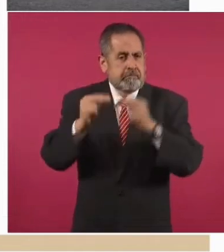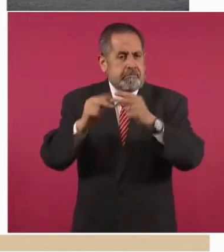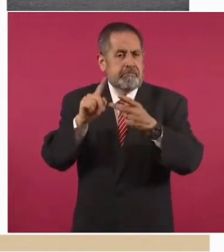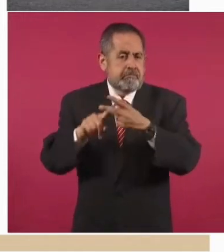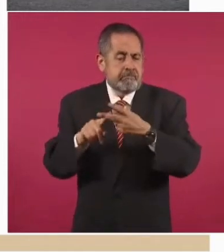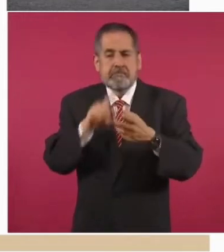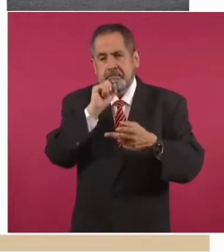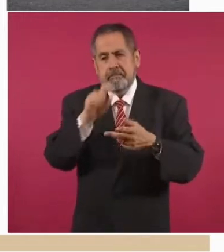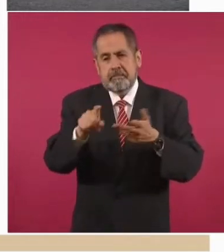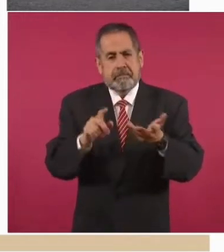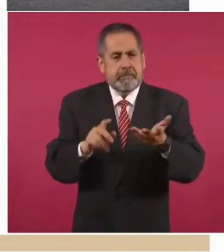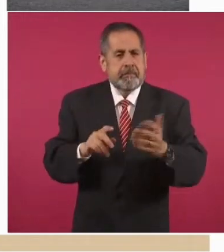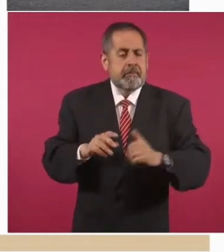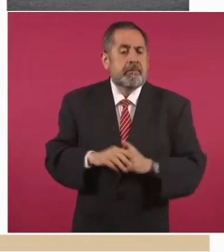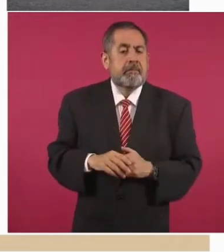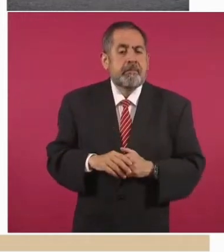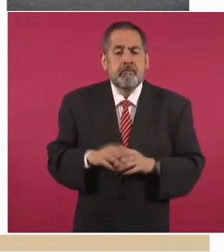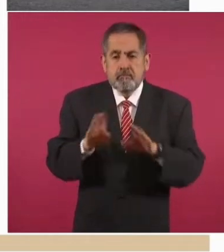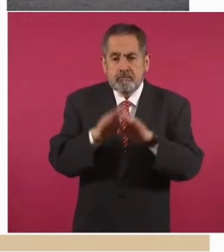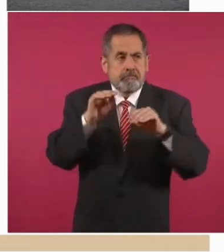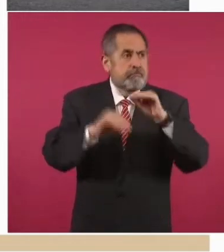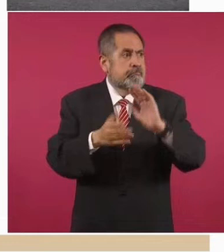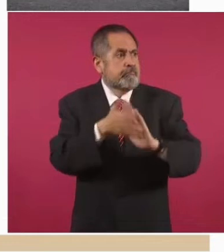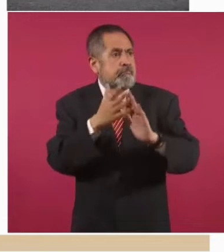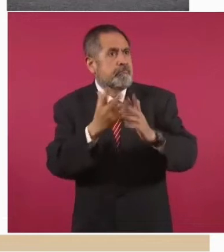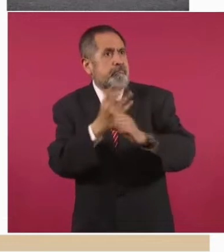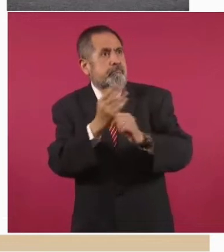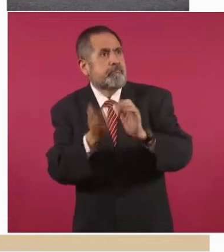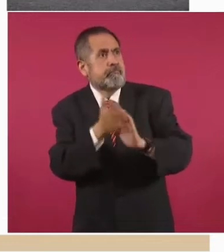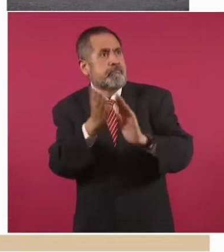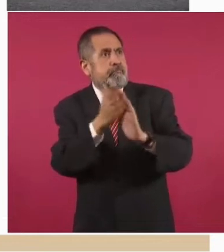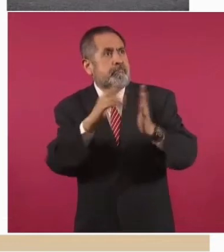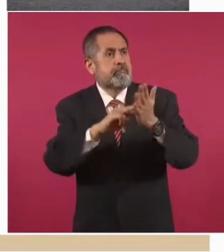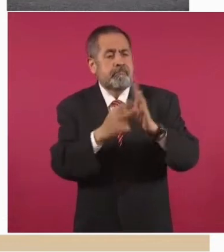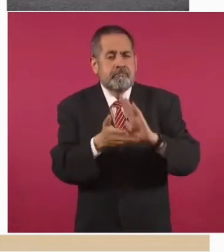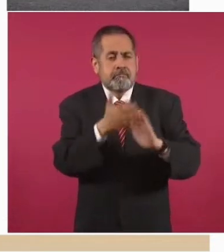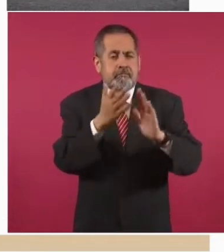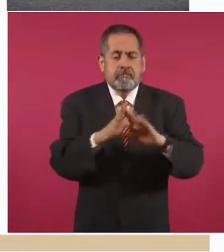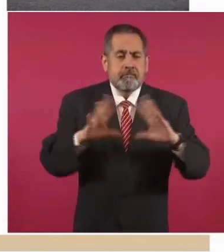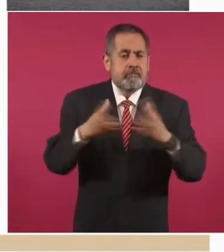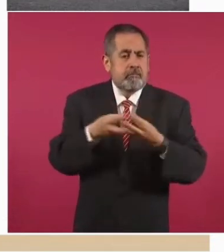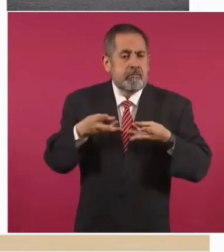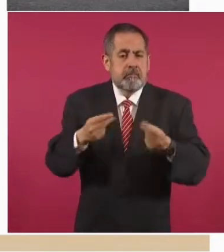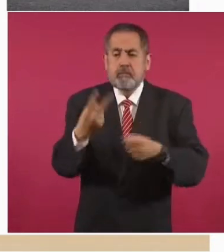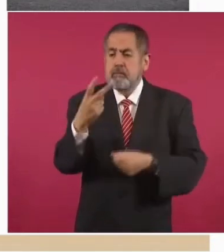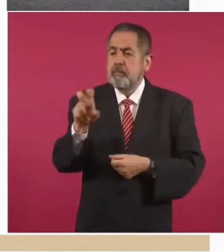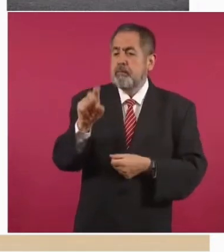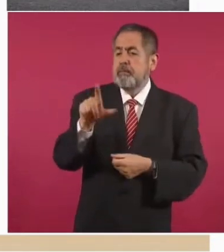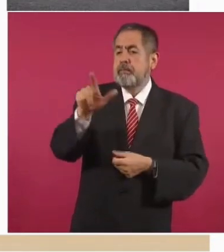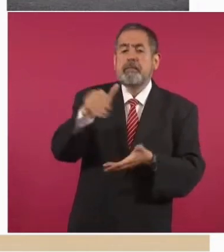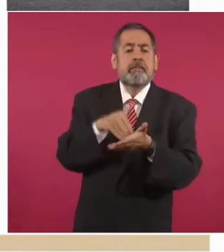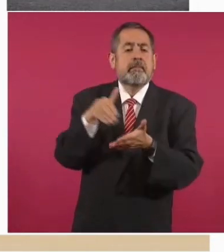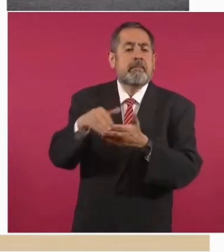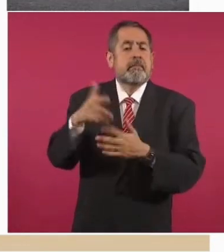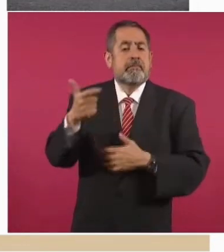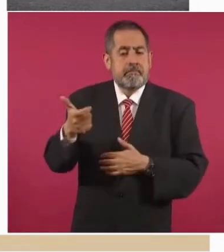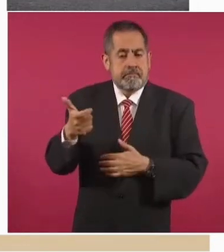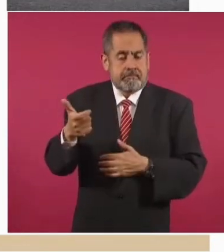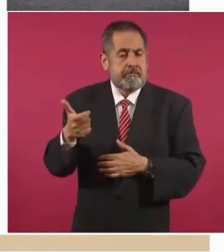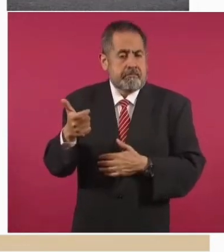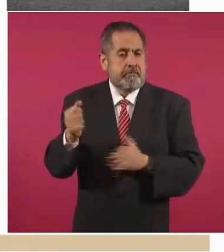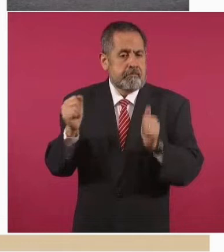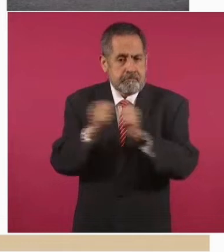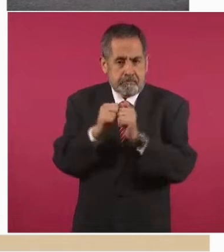en las acciones de infraestructura y rehabilitación se han invertido 237 millones de pesos, ya con las